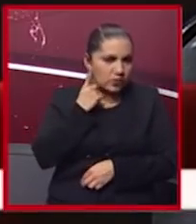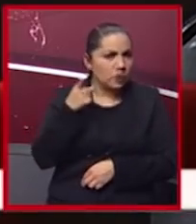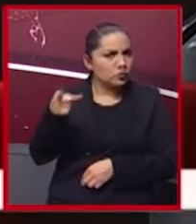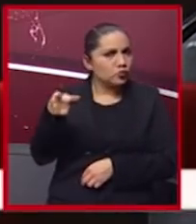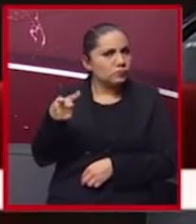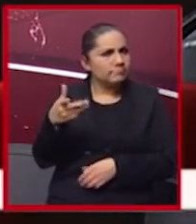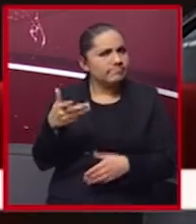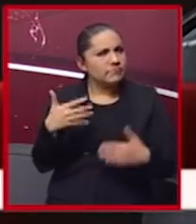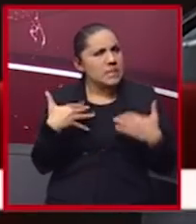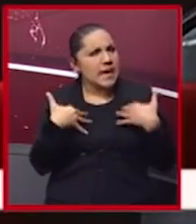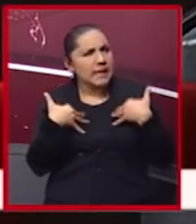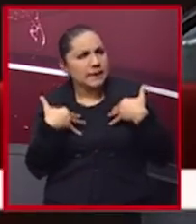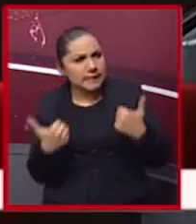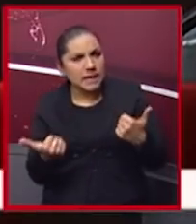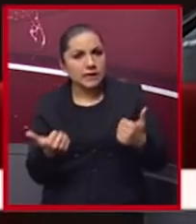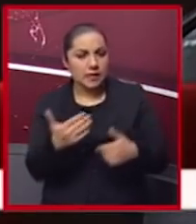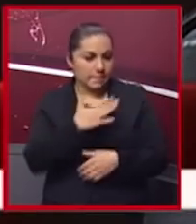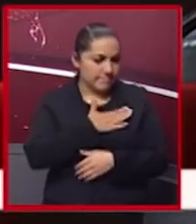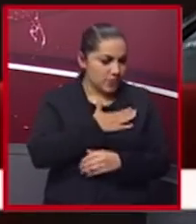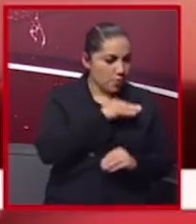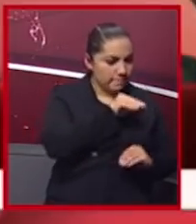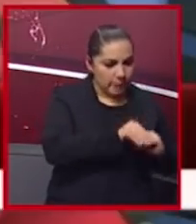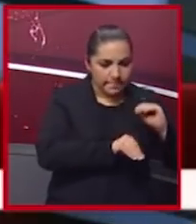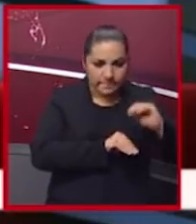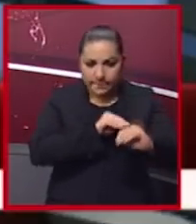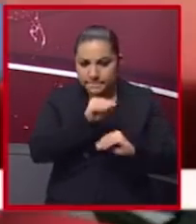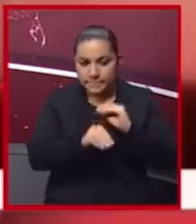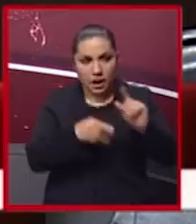espíritu de nuestro paquete económico. Gracias.